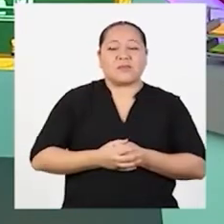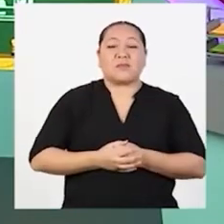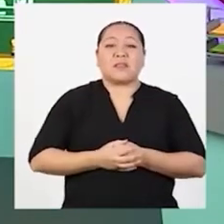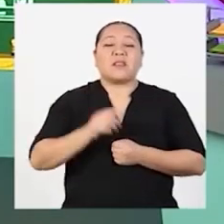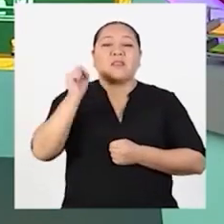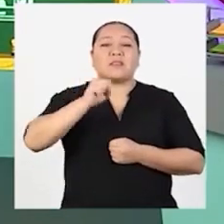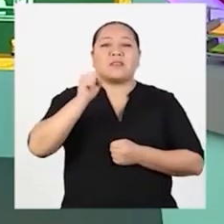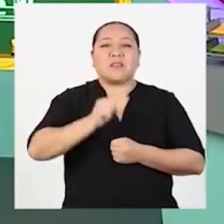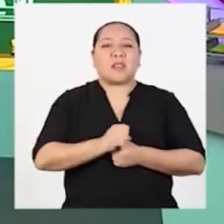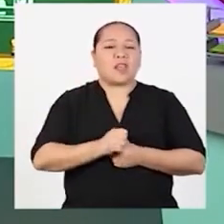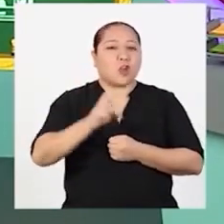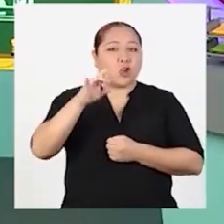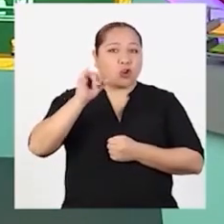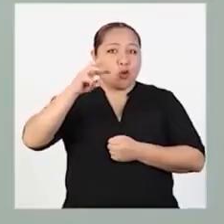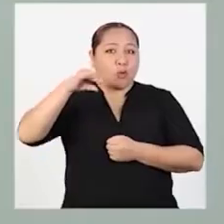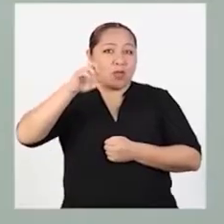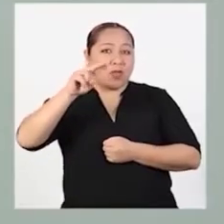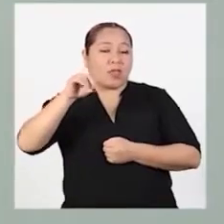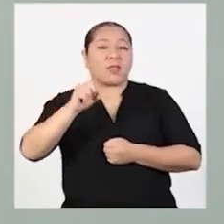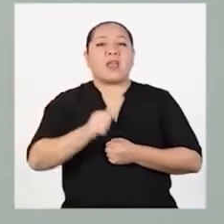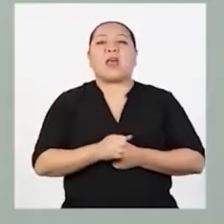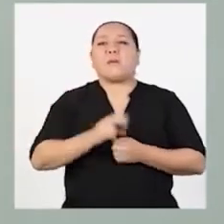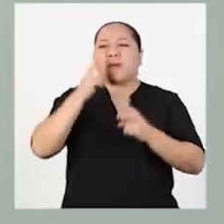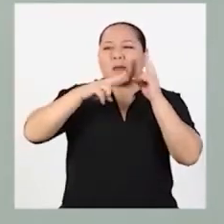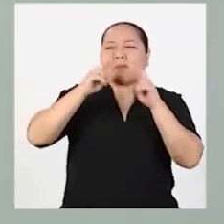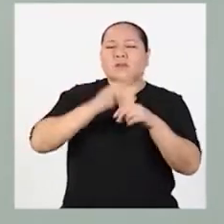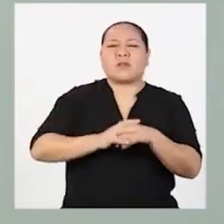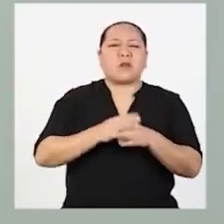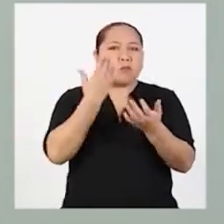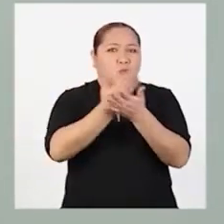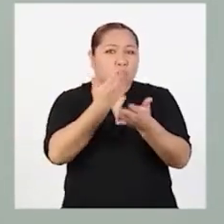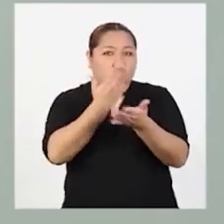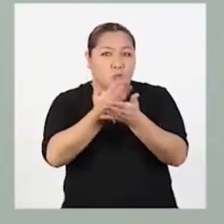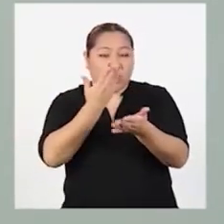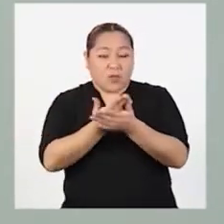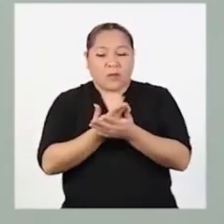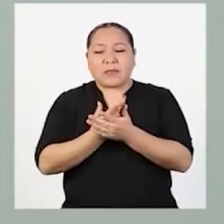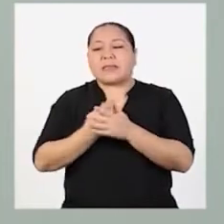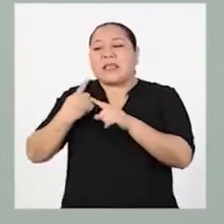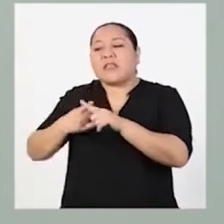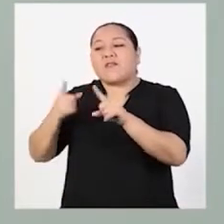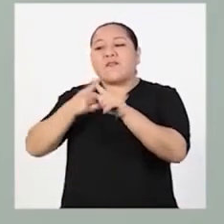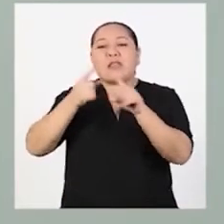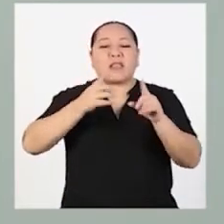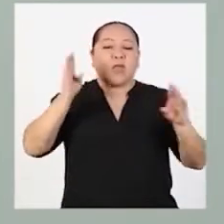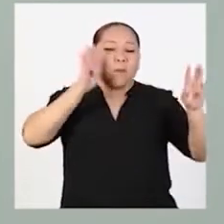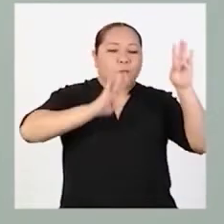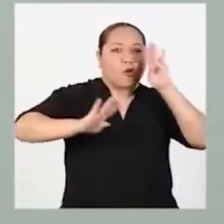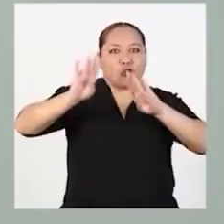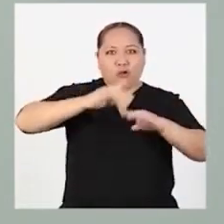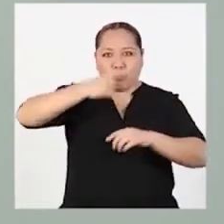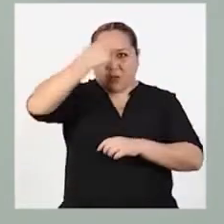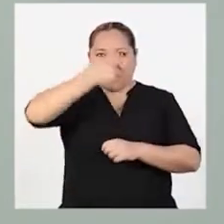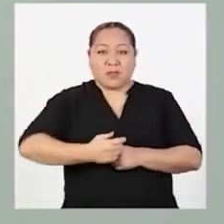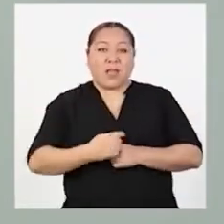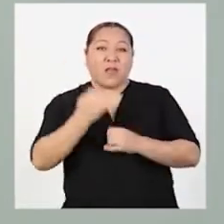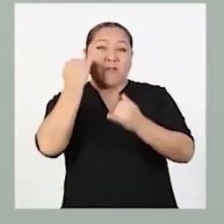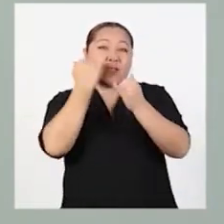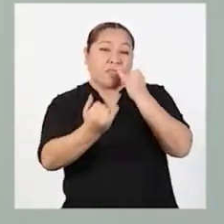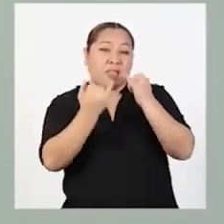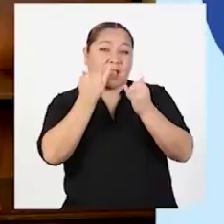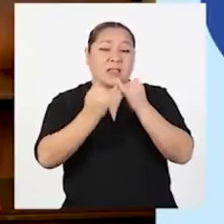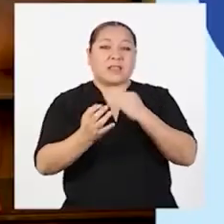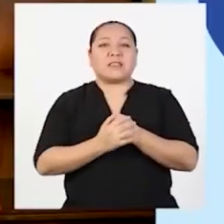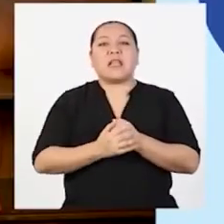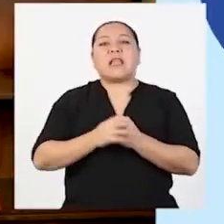Bienvenidas y bienvenidos nuevamente. Ahora sí, profesor Ulises, y vamos a seguir con más hallazgos científicos sobre la diversidad